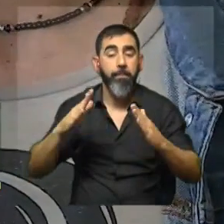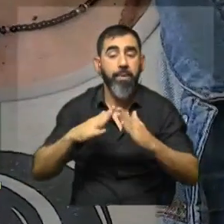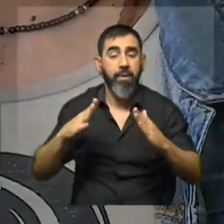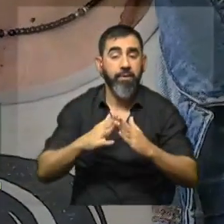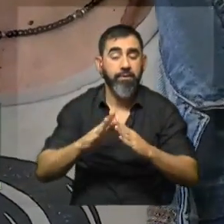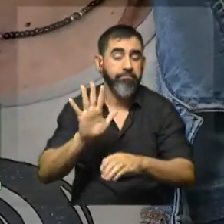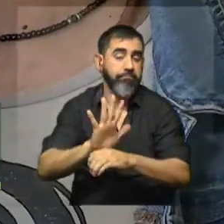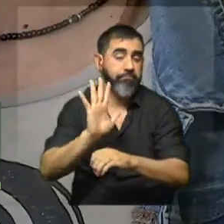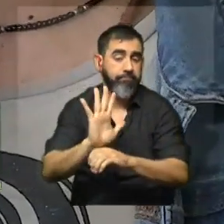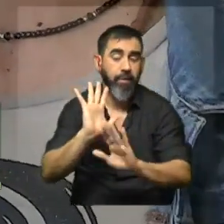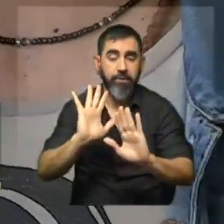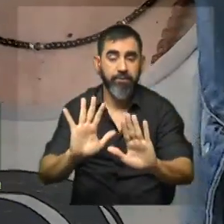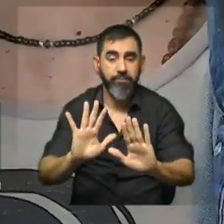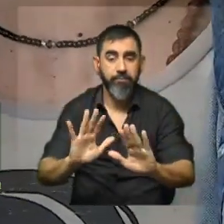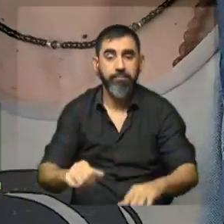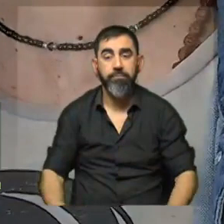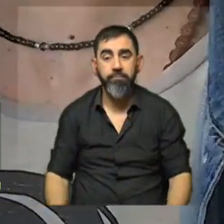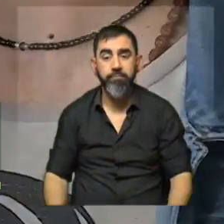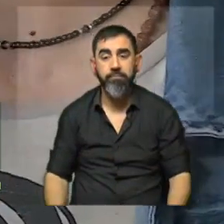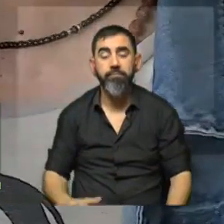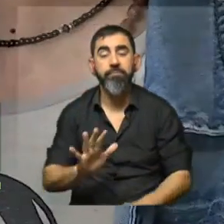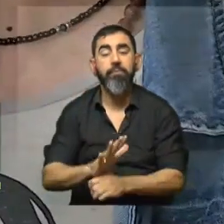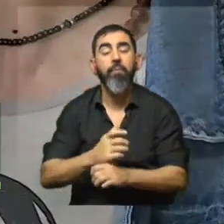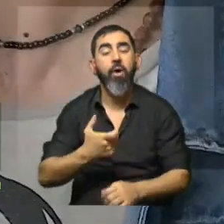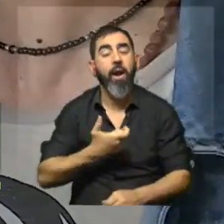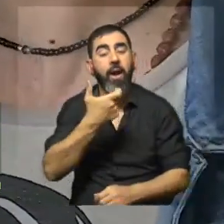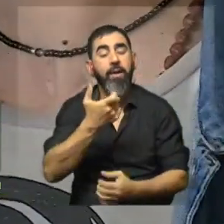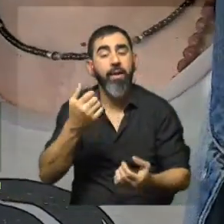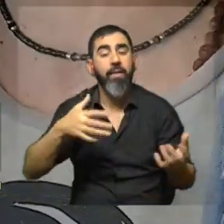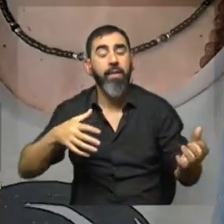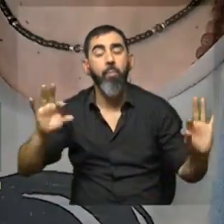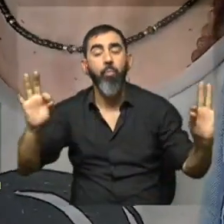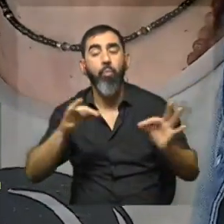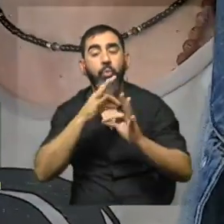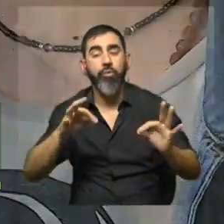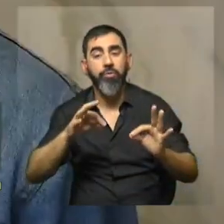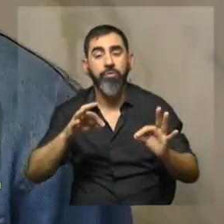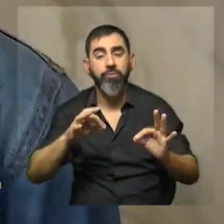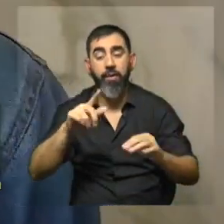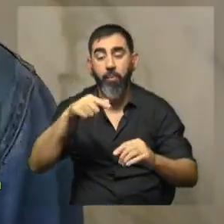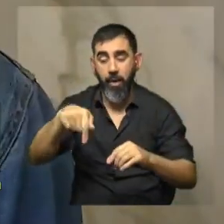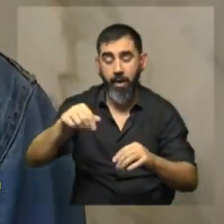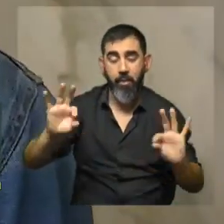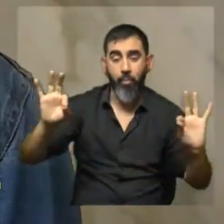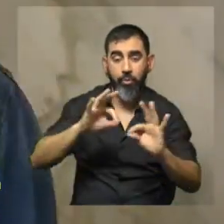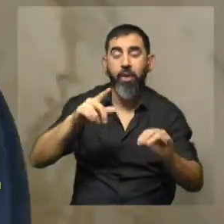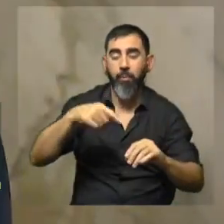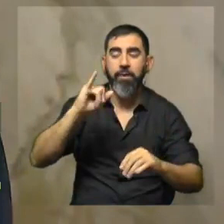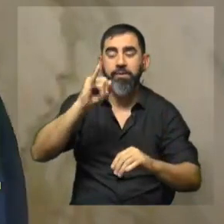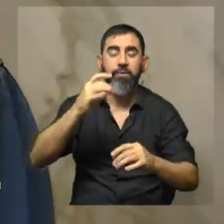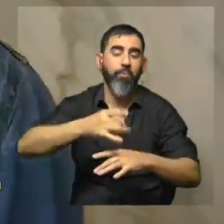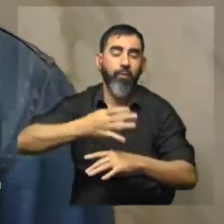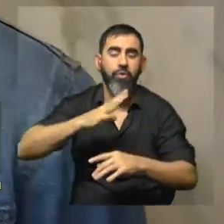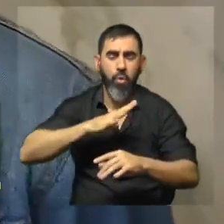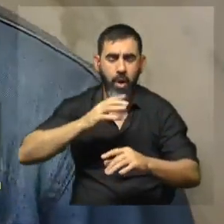como, de alguna manera, sacarse el carnet de músico. Realmente sos músico cuando tocaste en la Sala Zitarrosa. Yo ya toqué